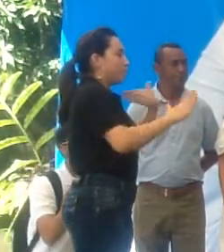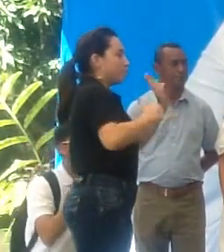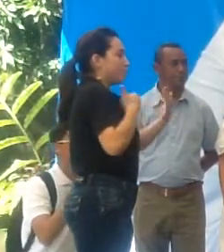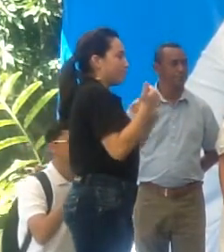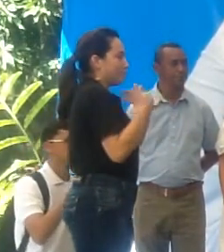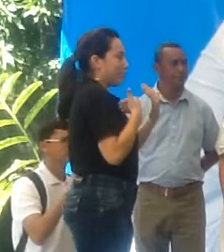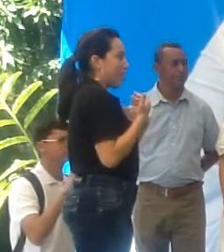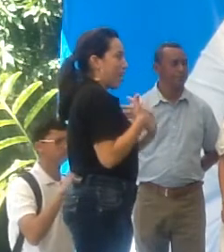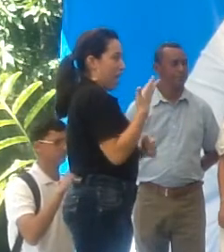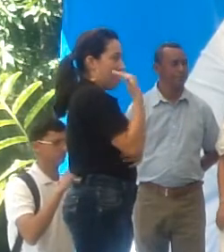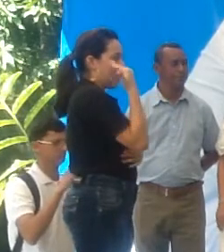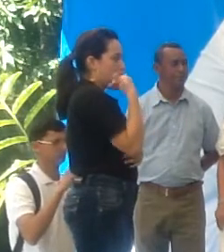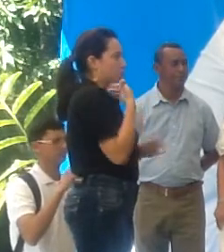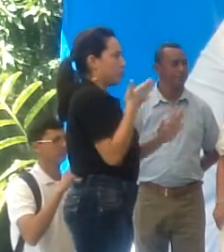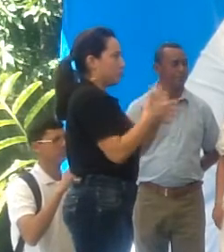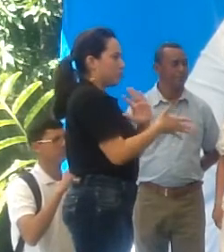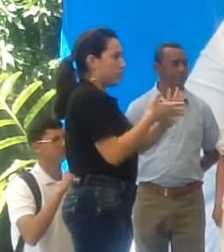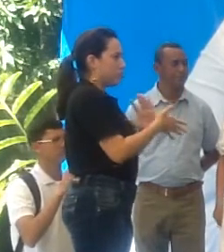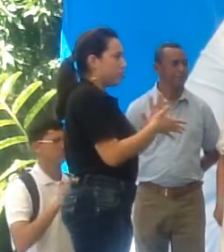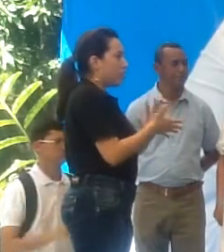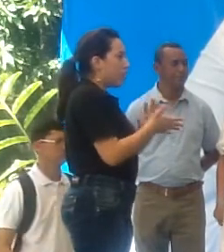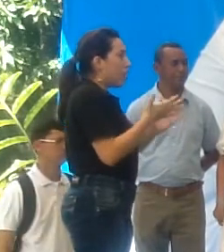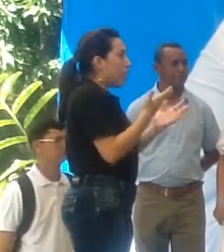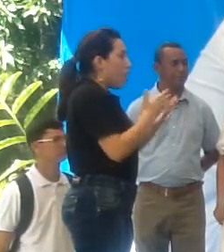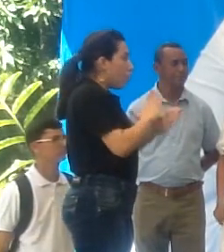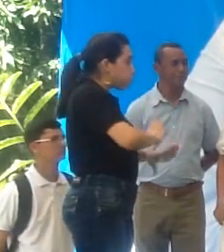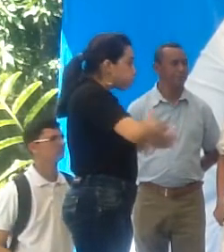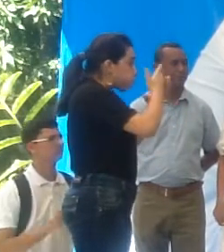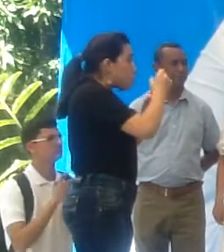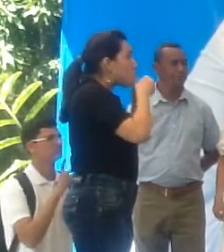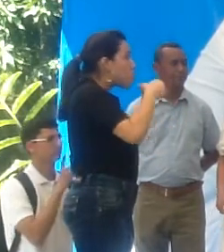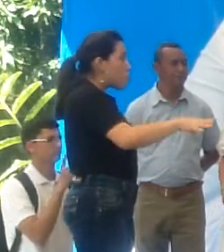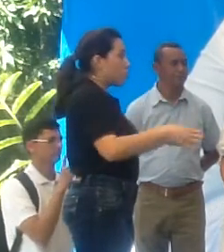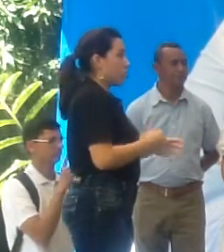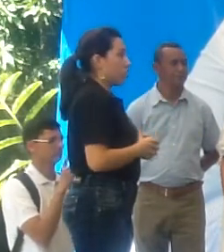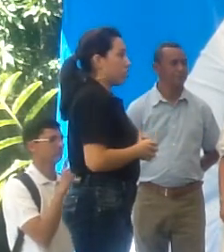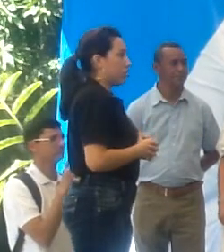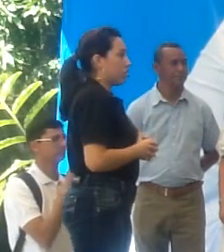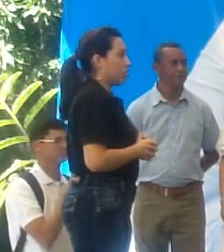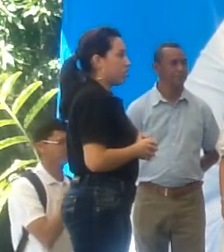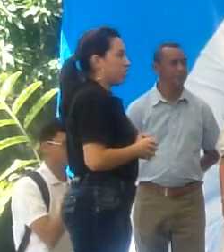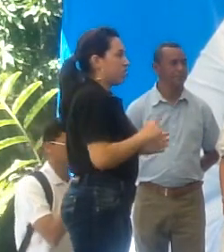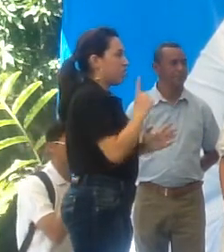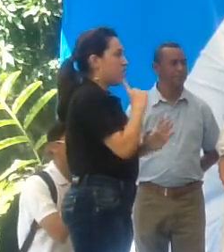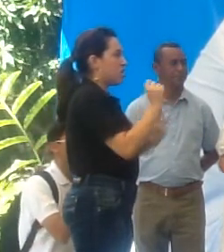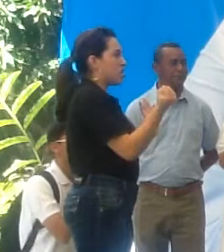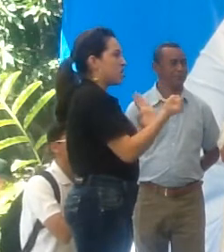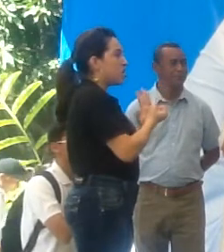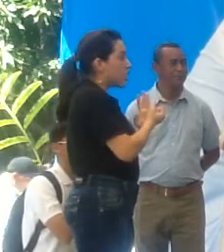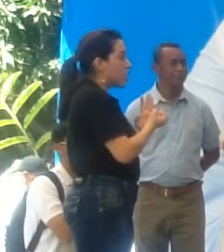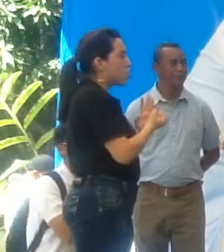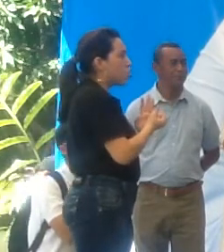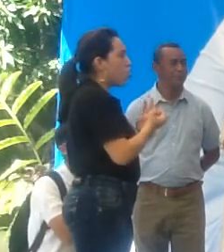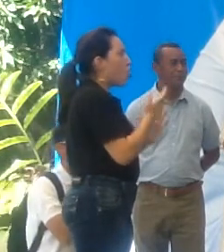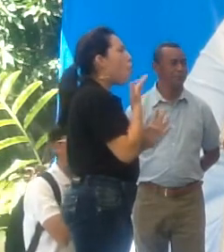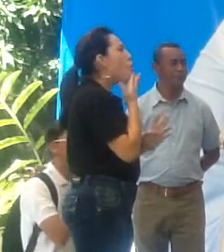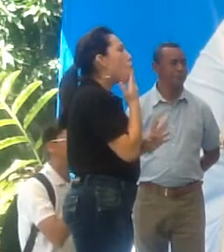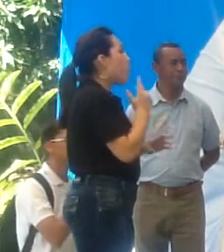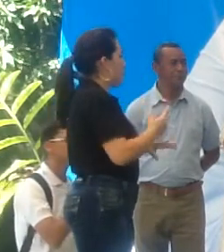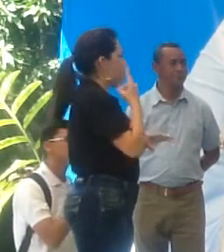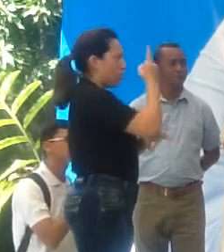unos días, las obras públicas no pueden tener sellos ni colores